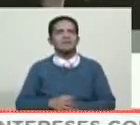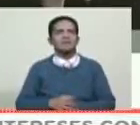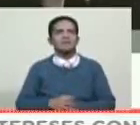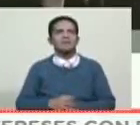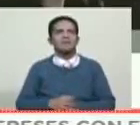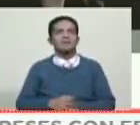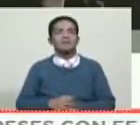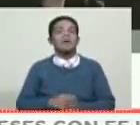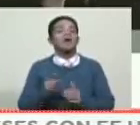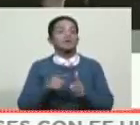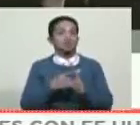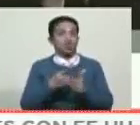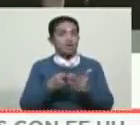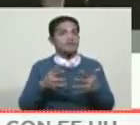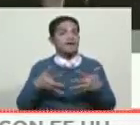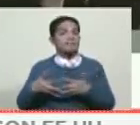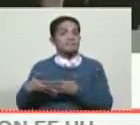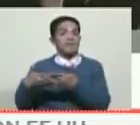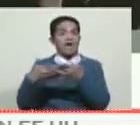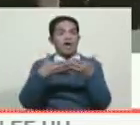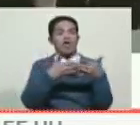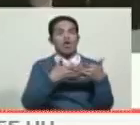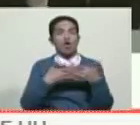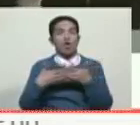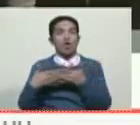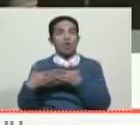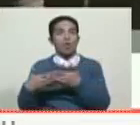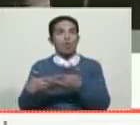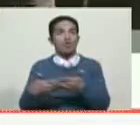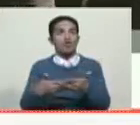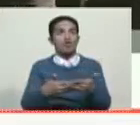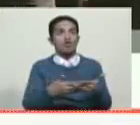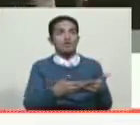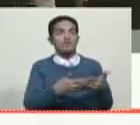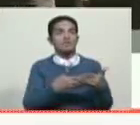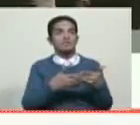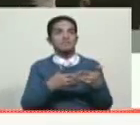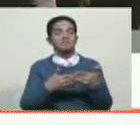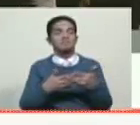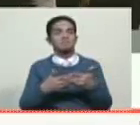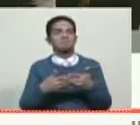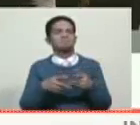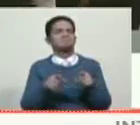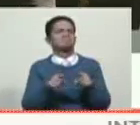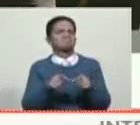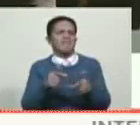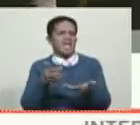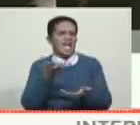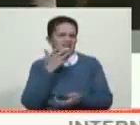Estados Unidos, mira, fue aquí pudieran matar como matan en Colombia,